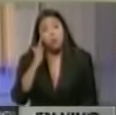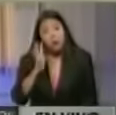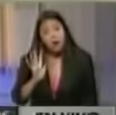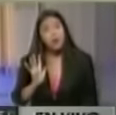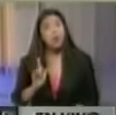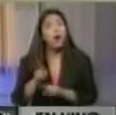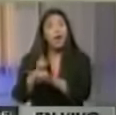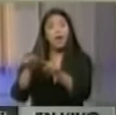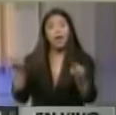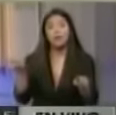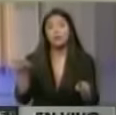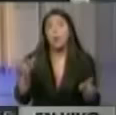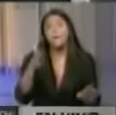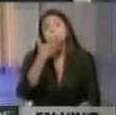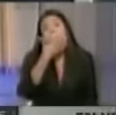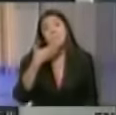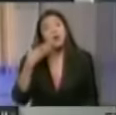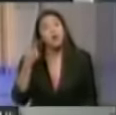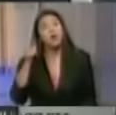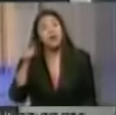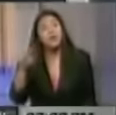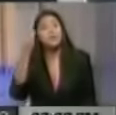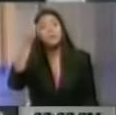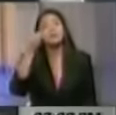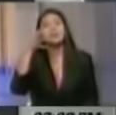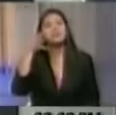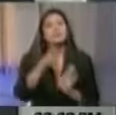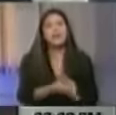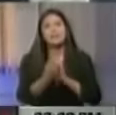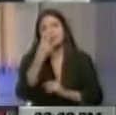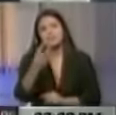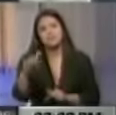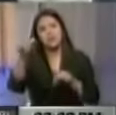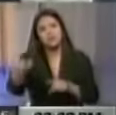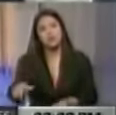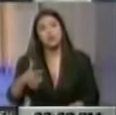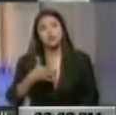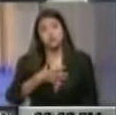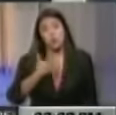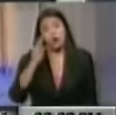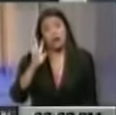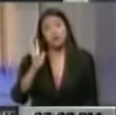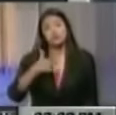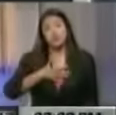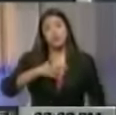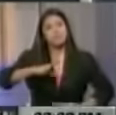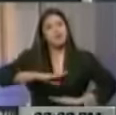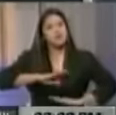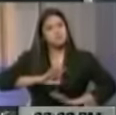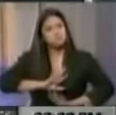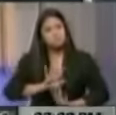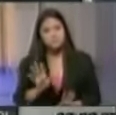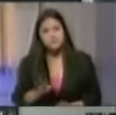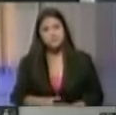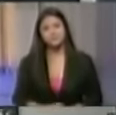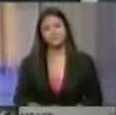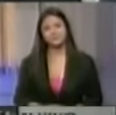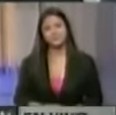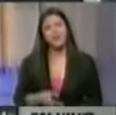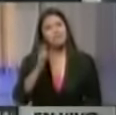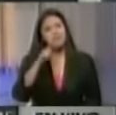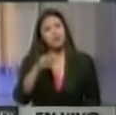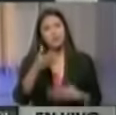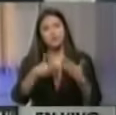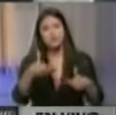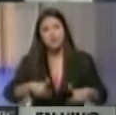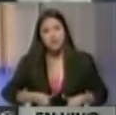que ellos son los mejores que pueden dar una opinión de lo que ha sido esta visita guiada, ¿no? Yo en lo particular estoy muy satisfecha porque estamos viendo el